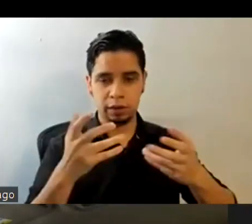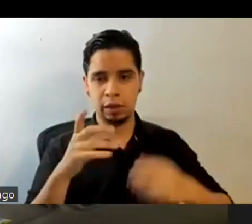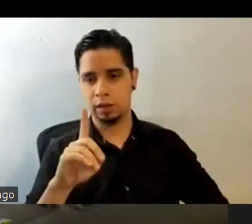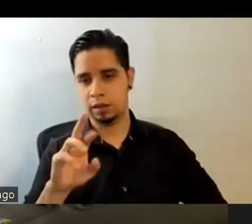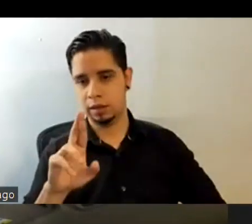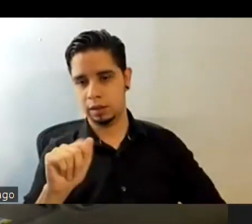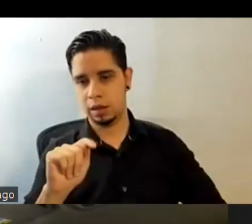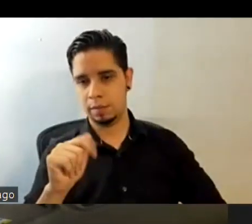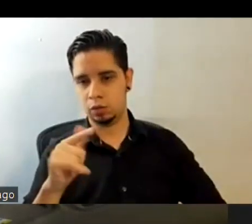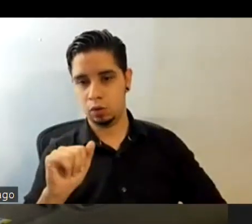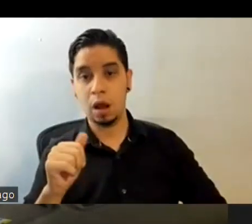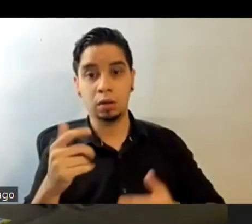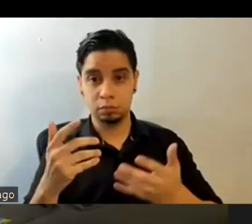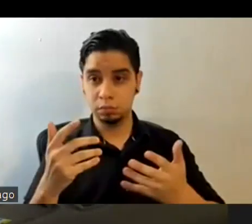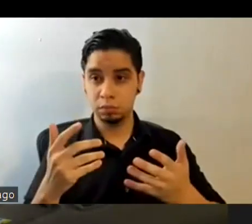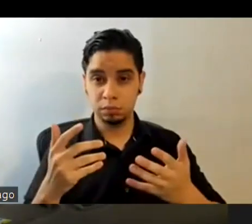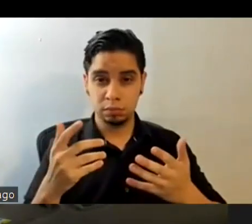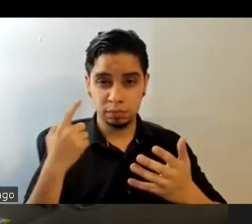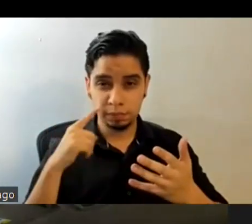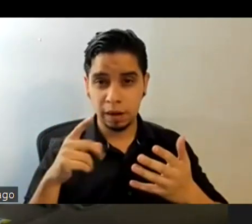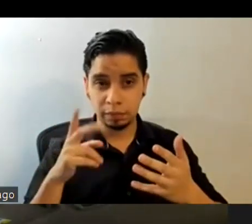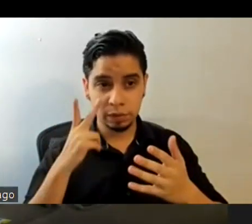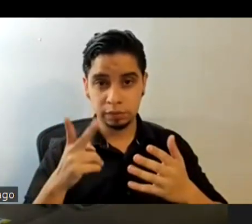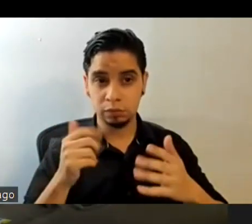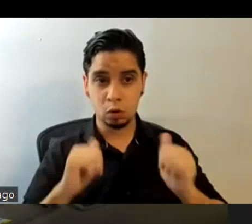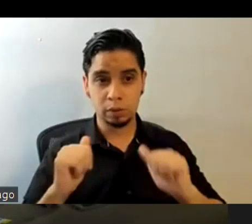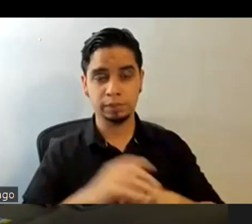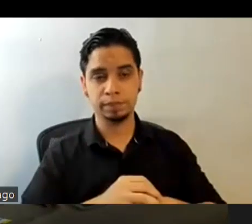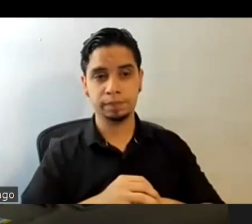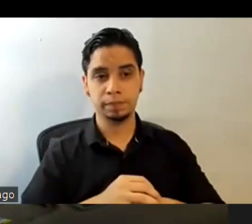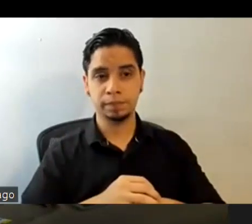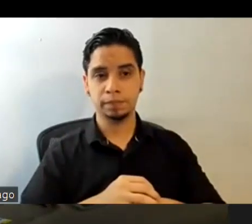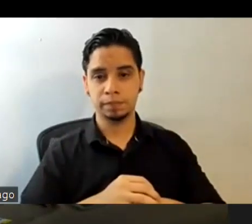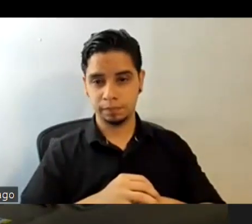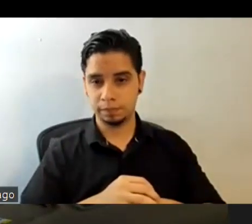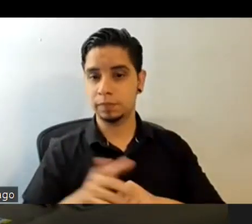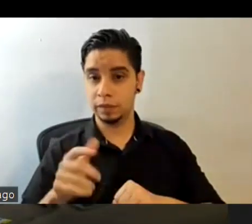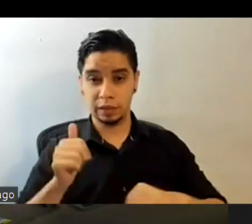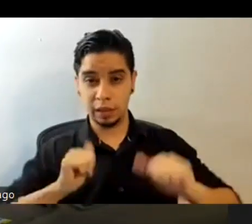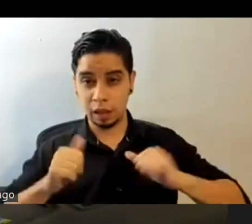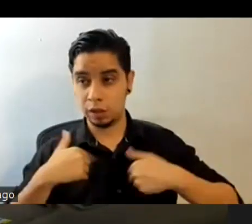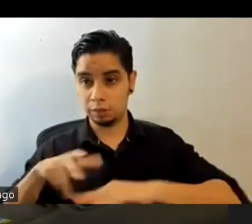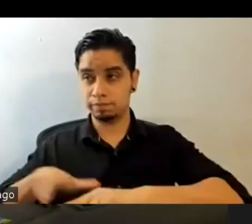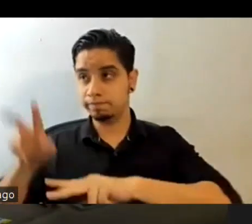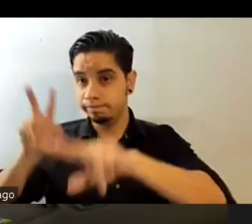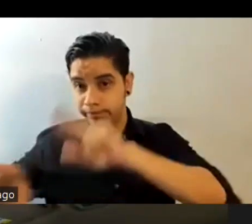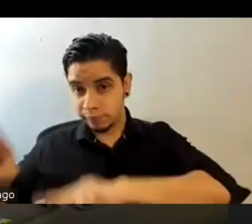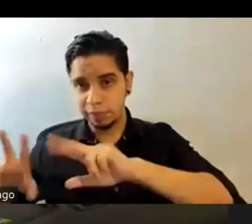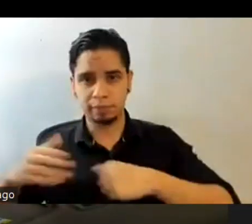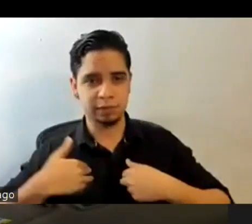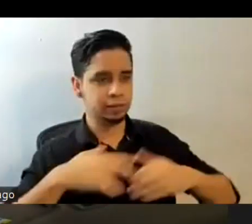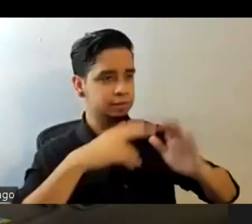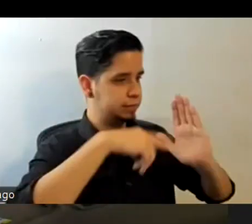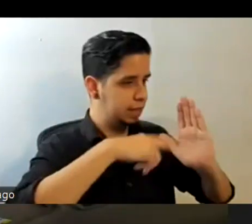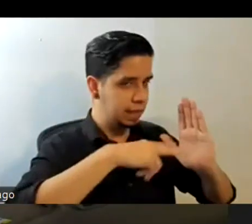que nutrirse del arte que quiere trabajar. En el caso del teatro es ver y leer. Ver y leerlo. Son Exacto. las dos. Y además